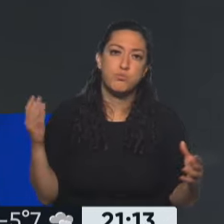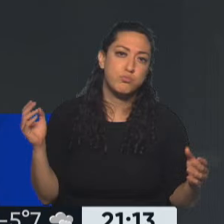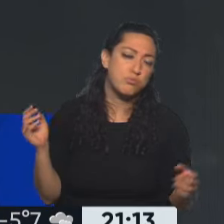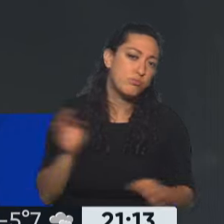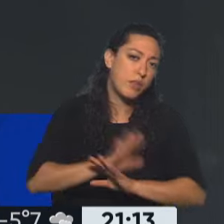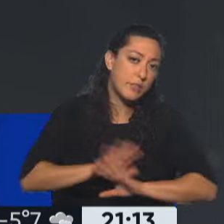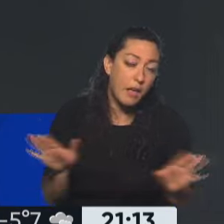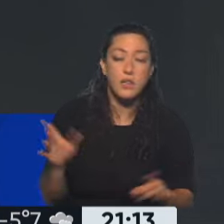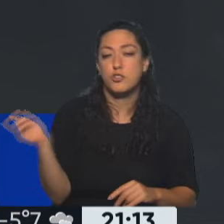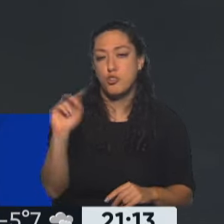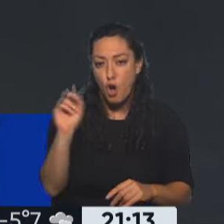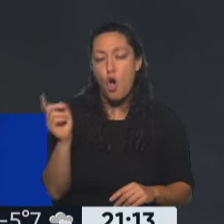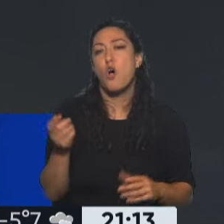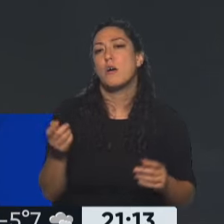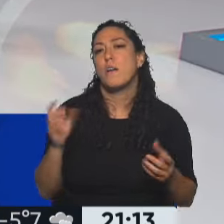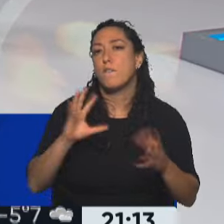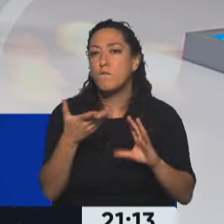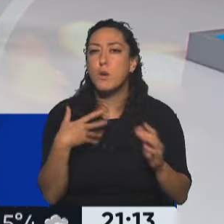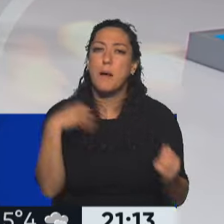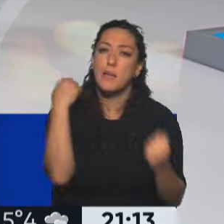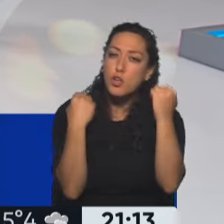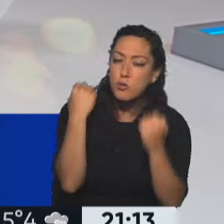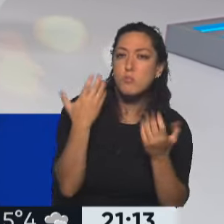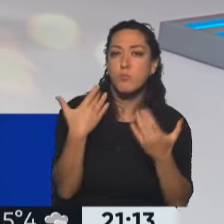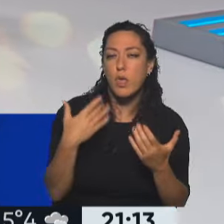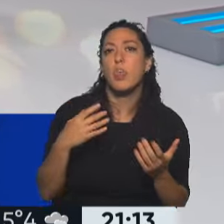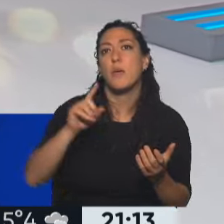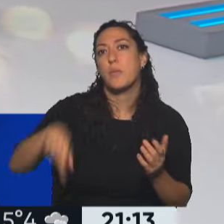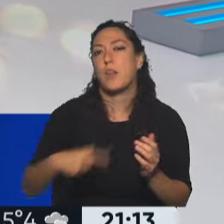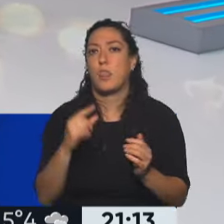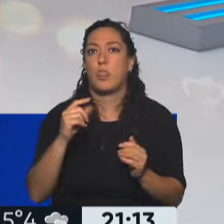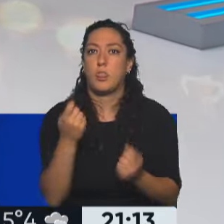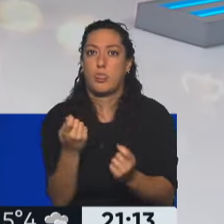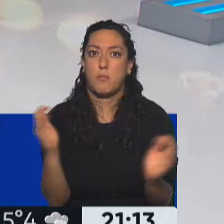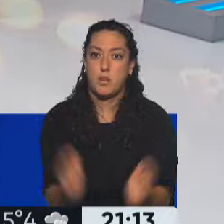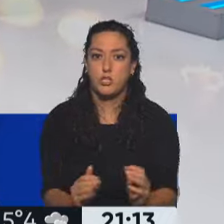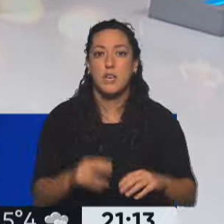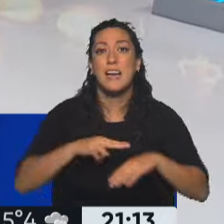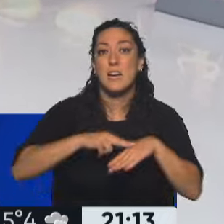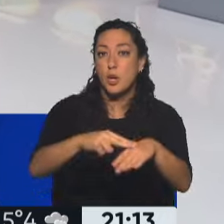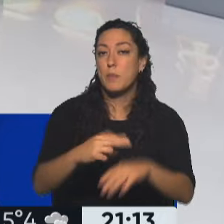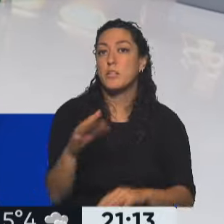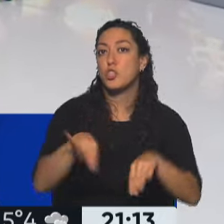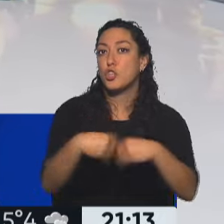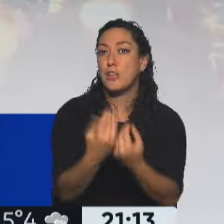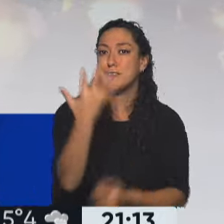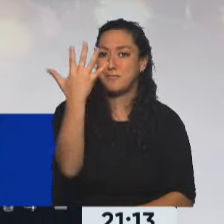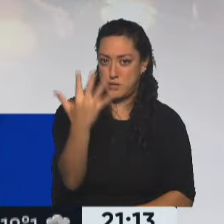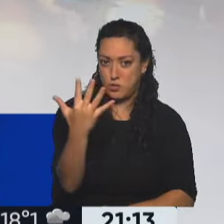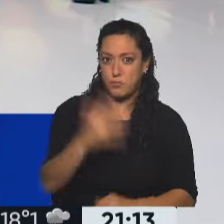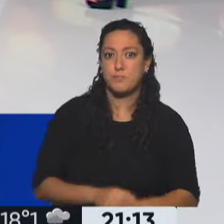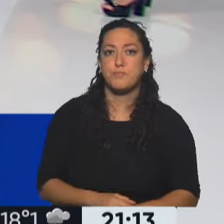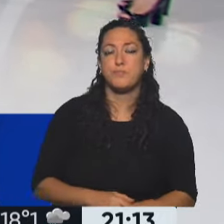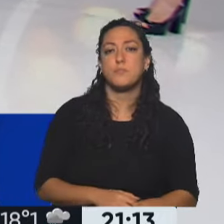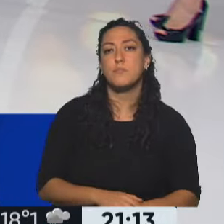se refleje en el precio de tu boleta. Si querés, vemos. Hoy sí. Te traigo 5 consejos. Okay. El primero resulta